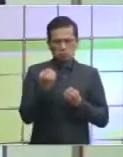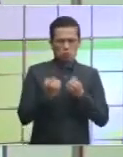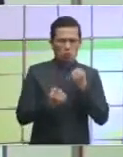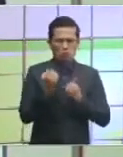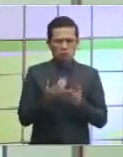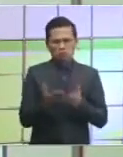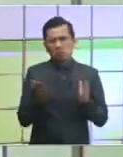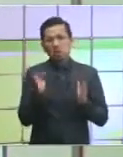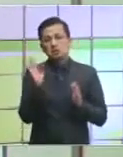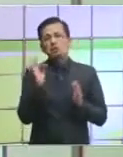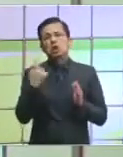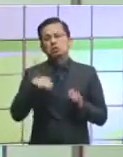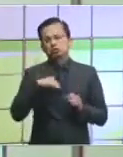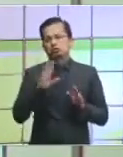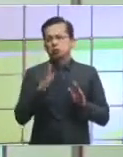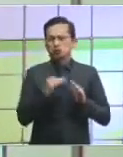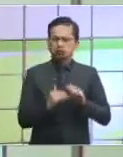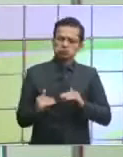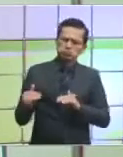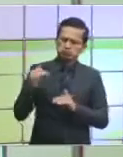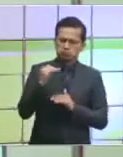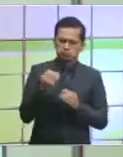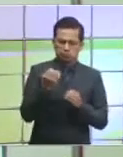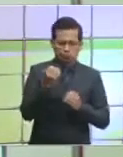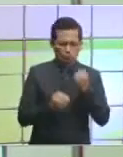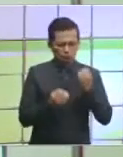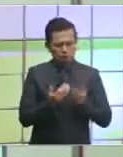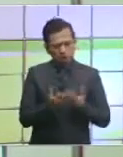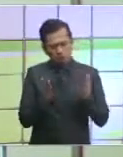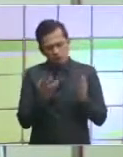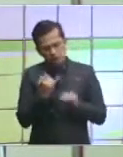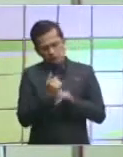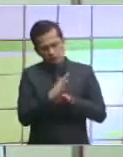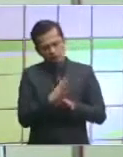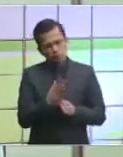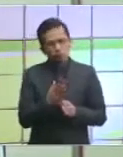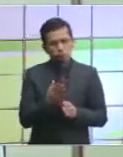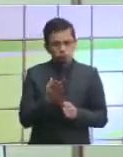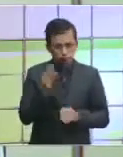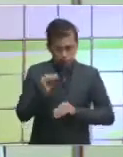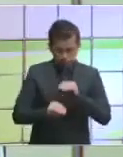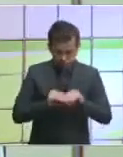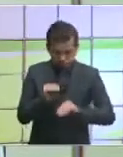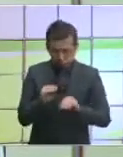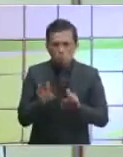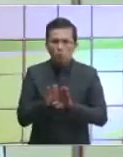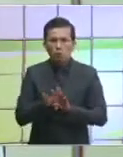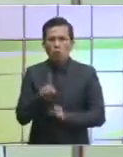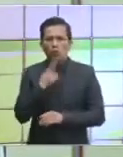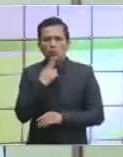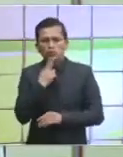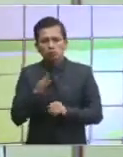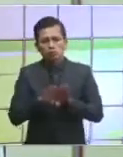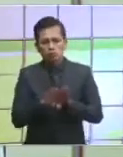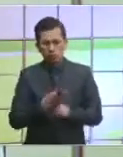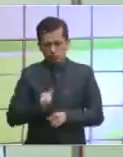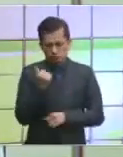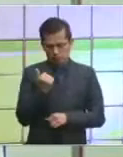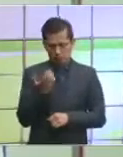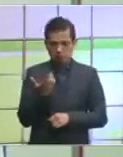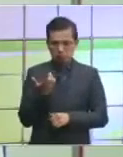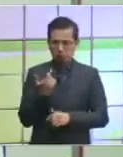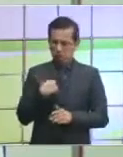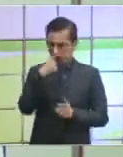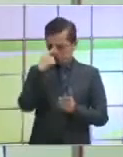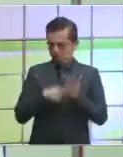alcanzamos ese grado superior estamos produciendo y aquí sí me parece que tenemos bastantes deficiencias y esto ya no sólo es un problema de la